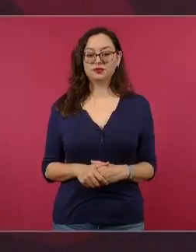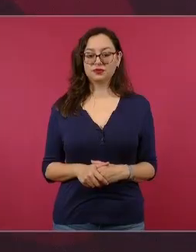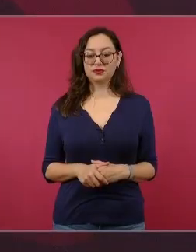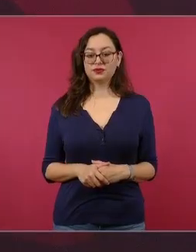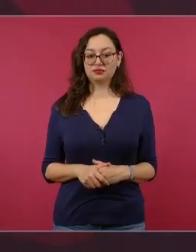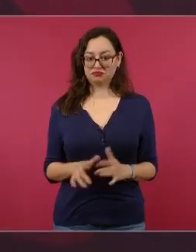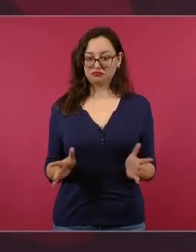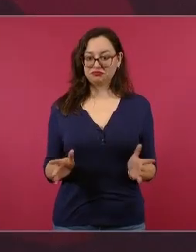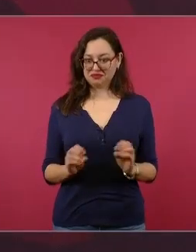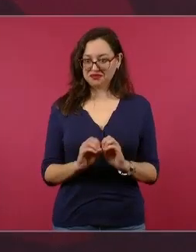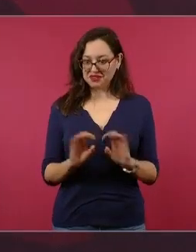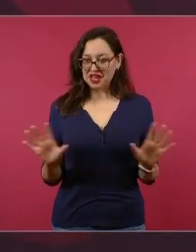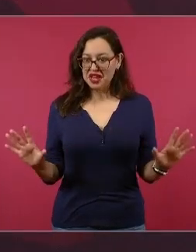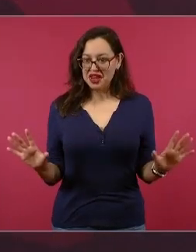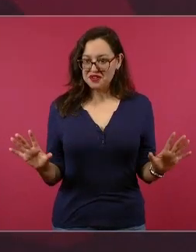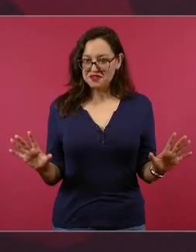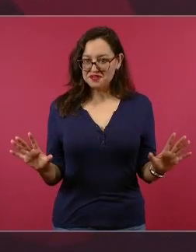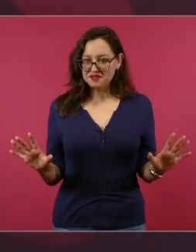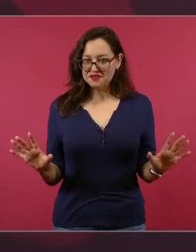Para que quede claro, pero